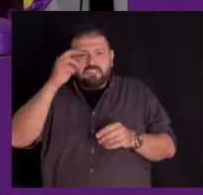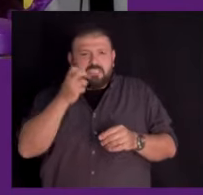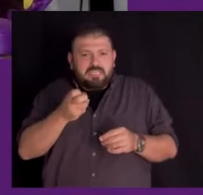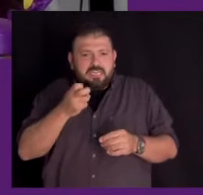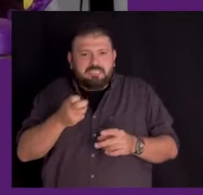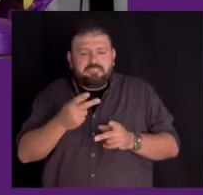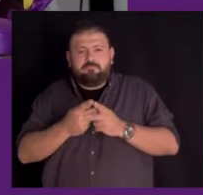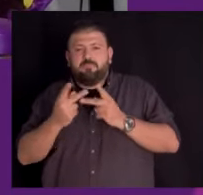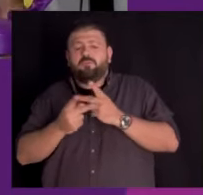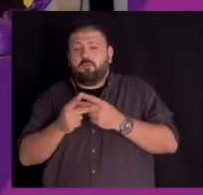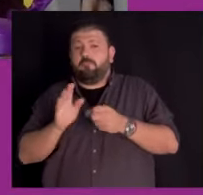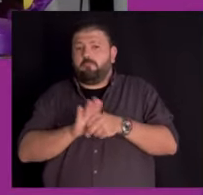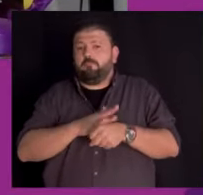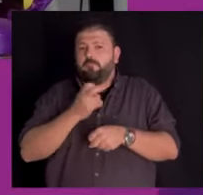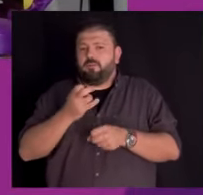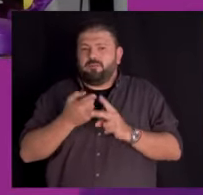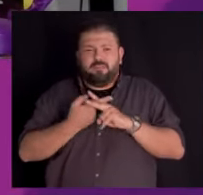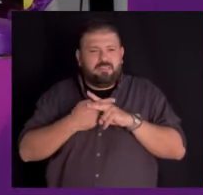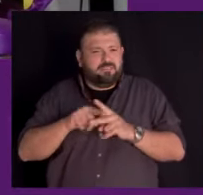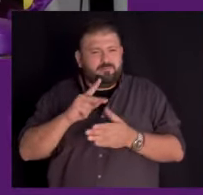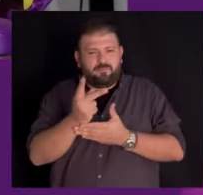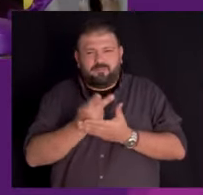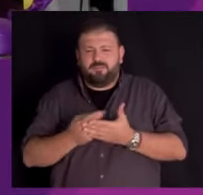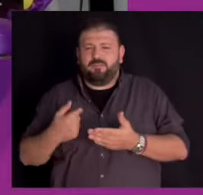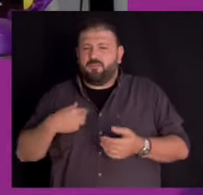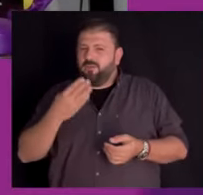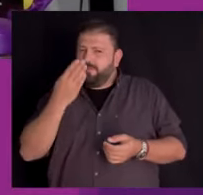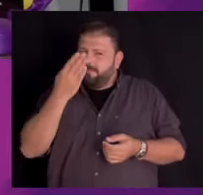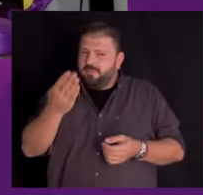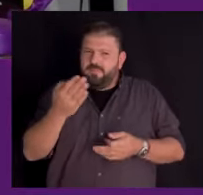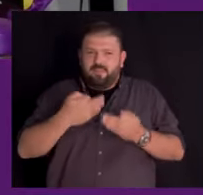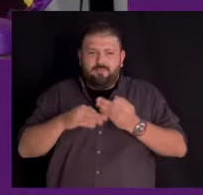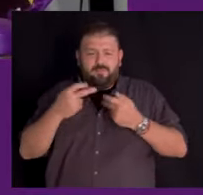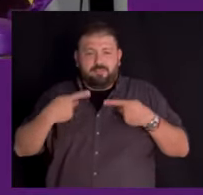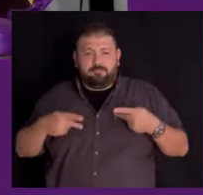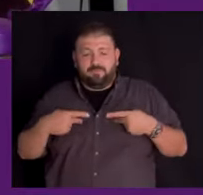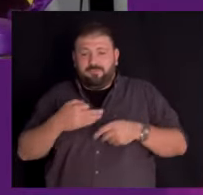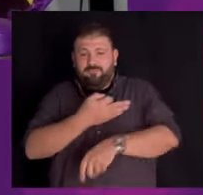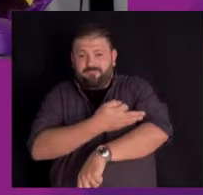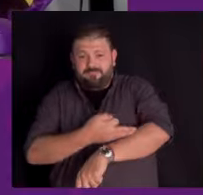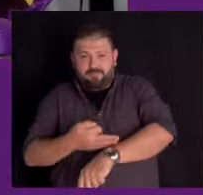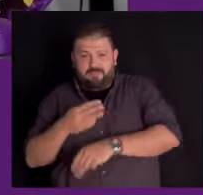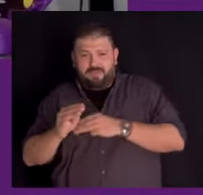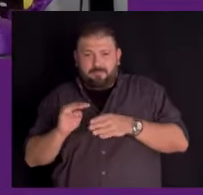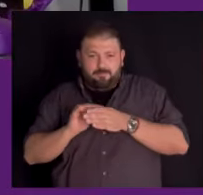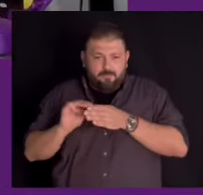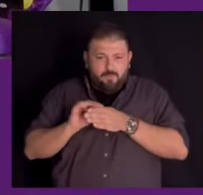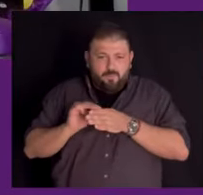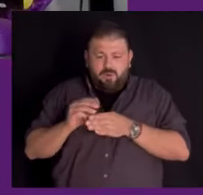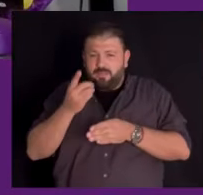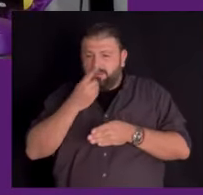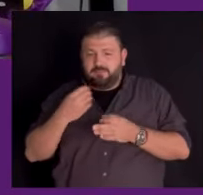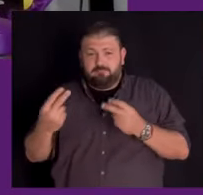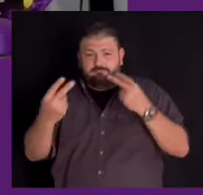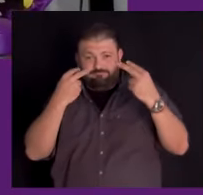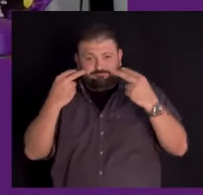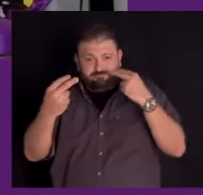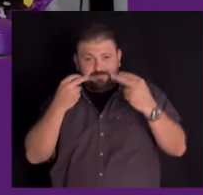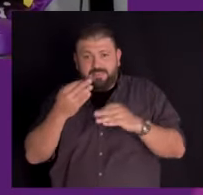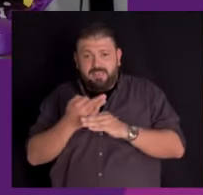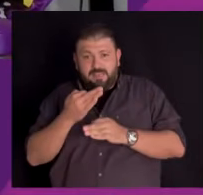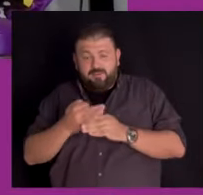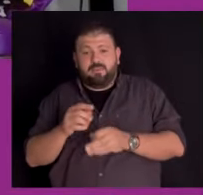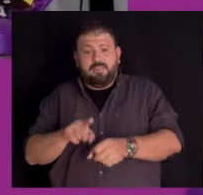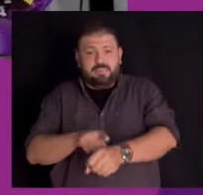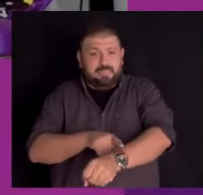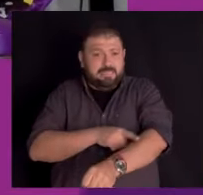inicio del programa les pedí a todos nuestros empresarios, a toda nuestra familia morada y obviamente a todos aquellos que nos van a estar acompañando a lo largo de